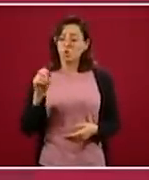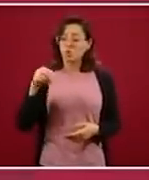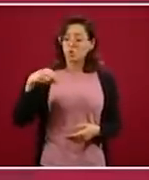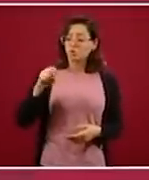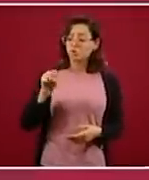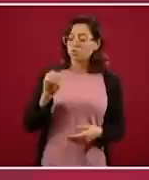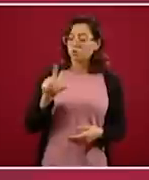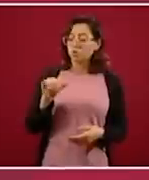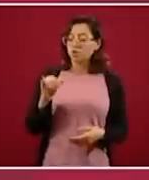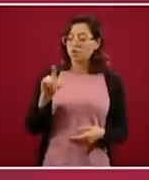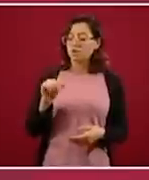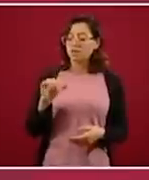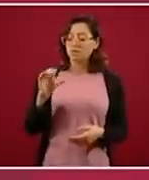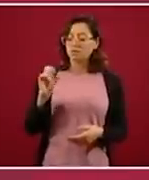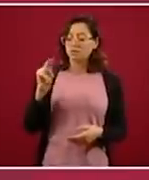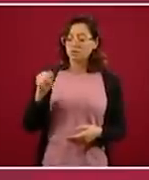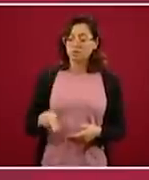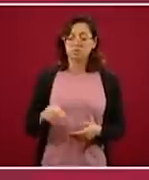consolidación fiscal.